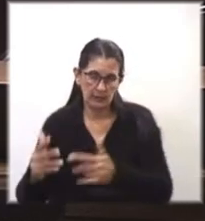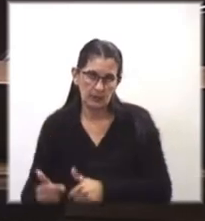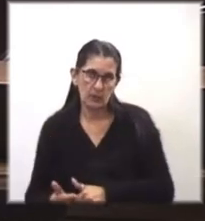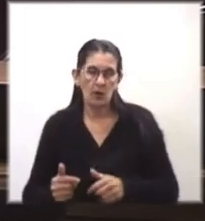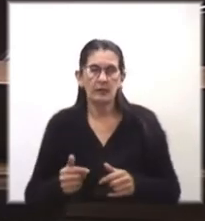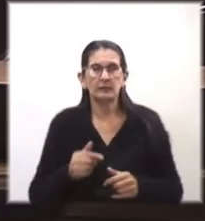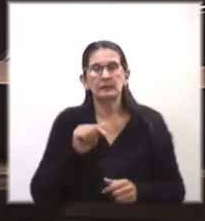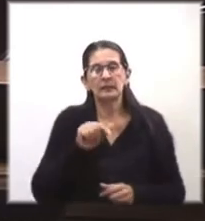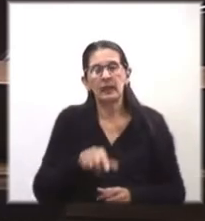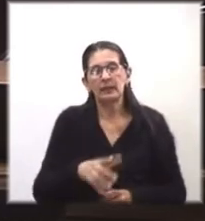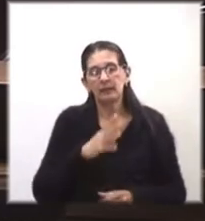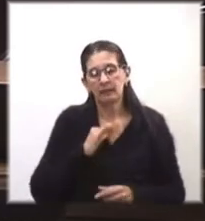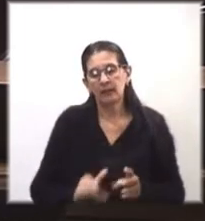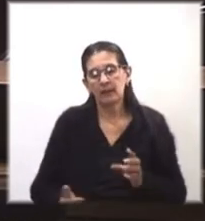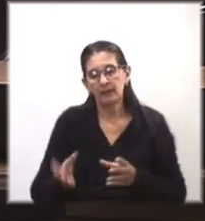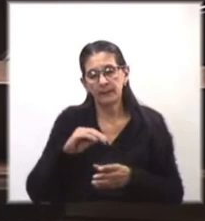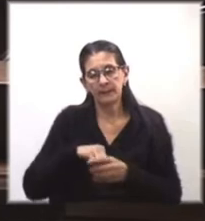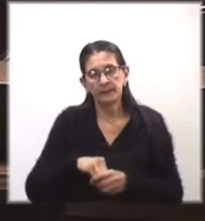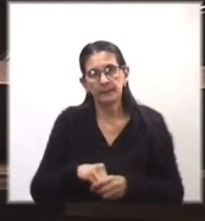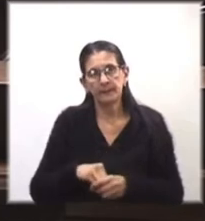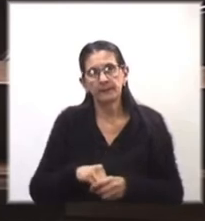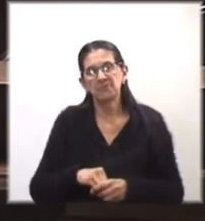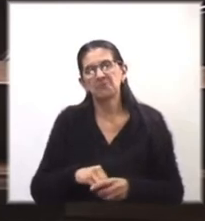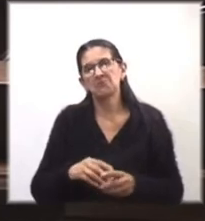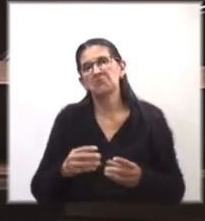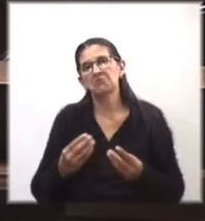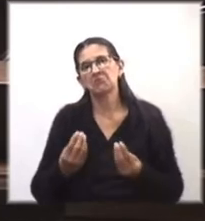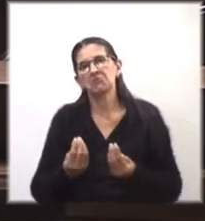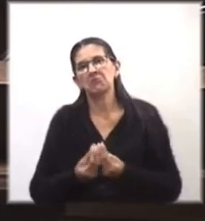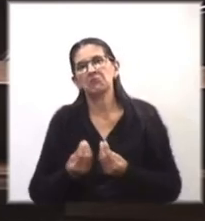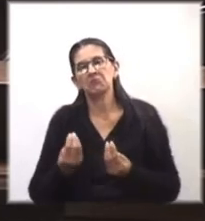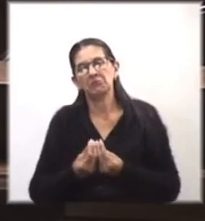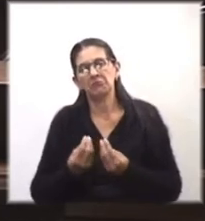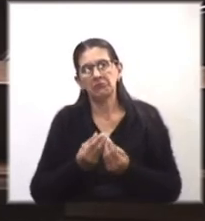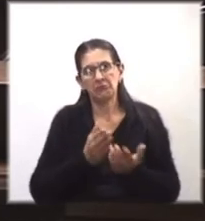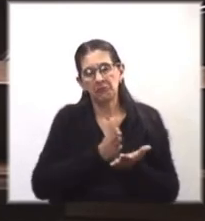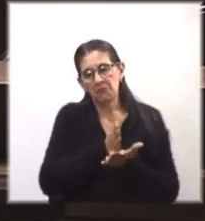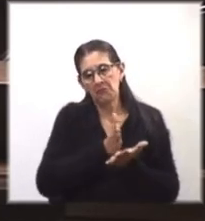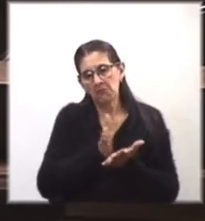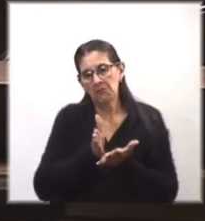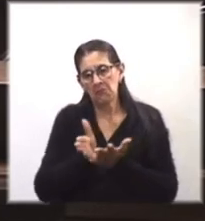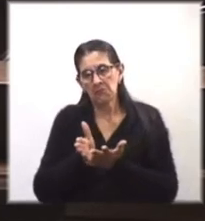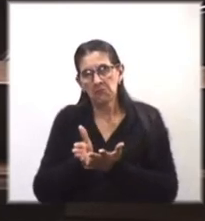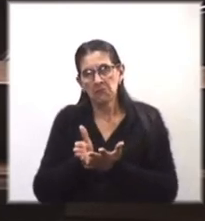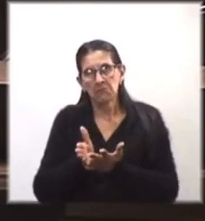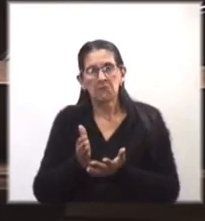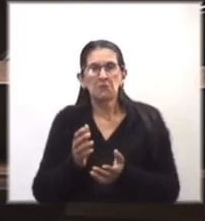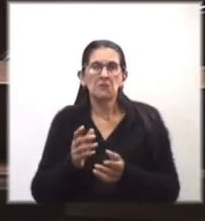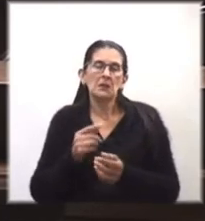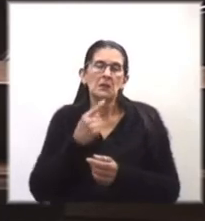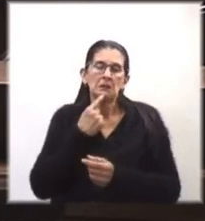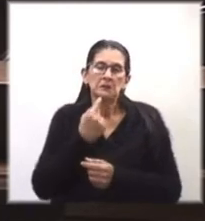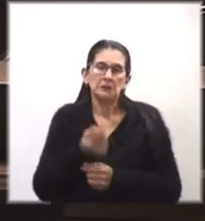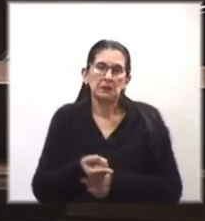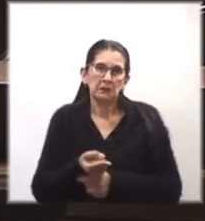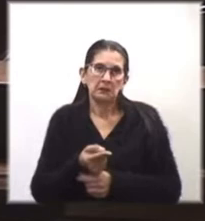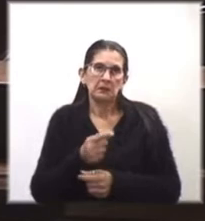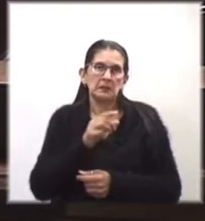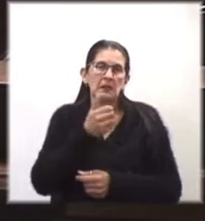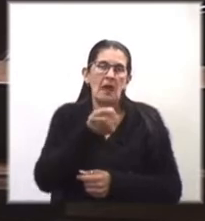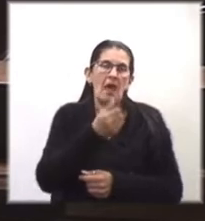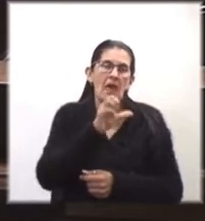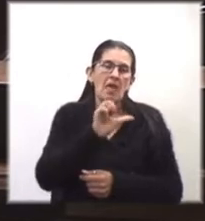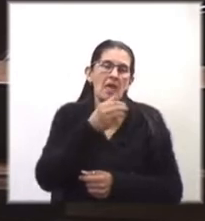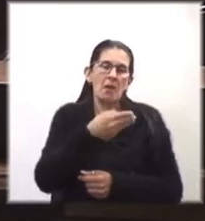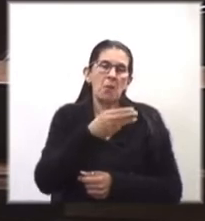en las cuales confluían varias vertientes, ¿no? Se menciona a EBU como